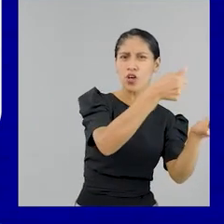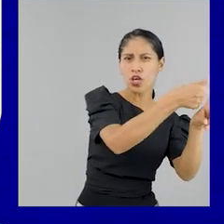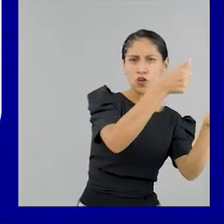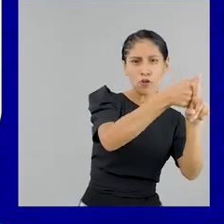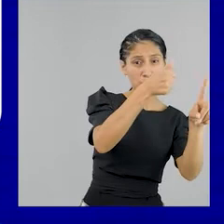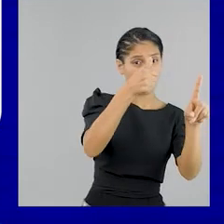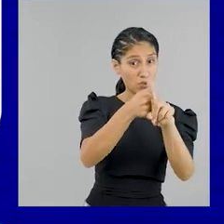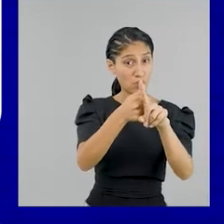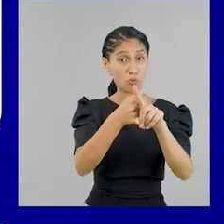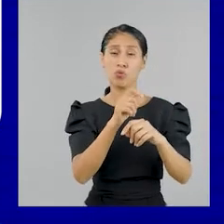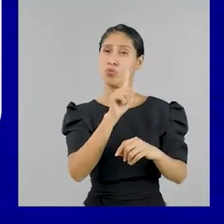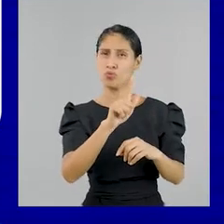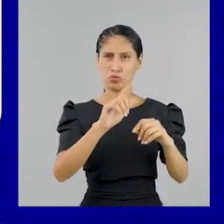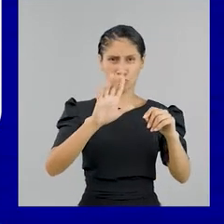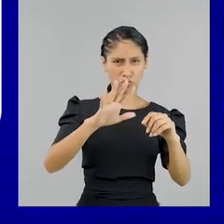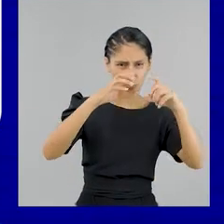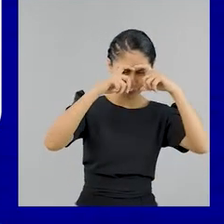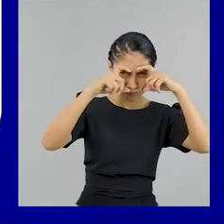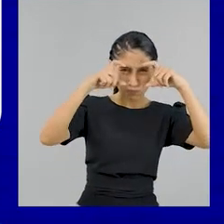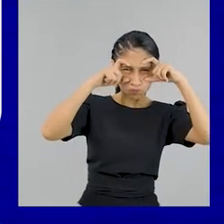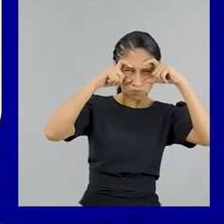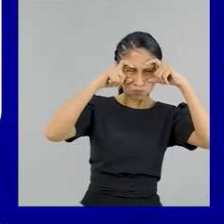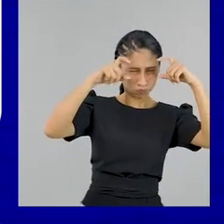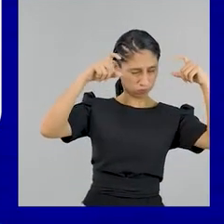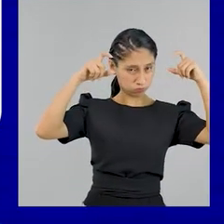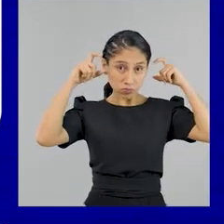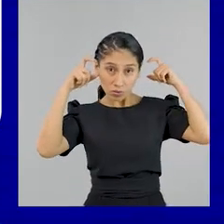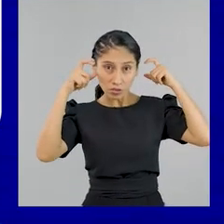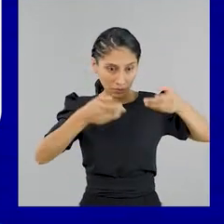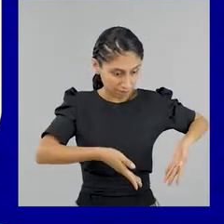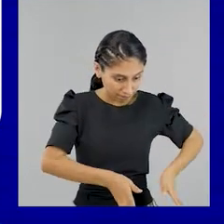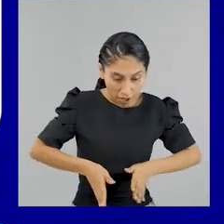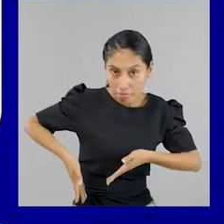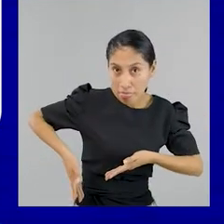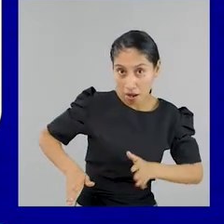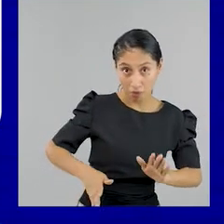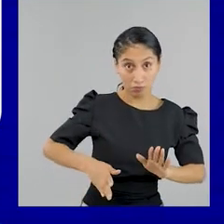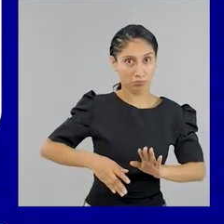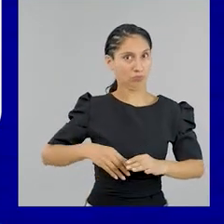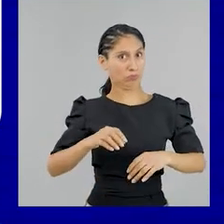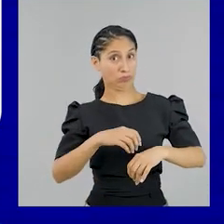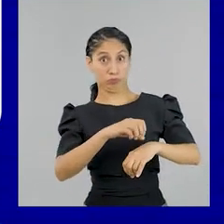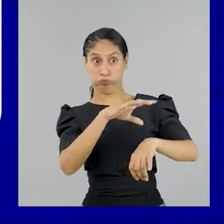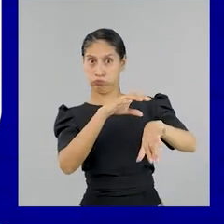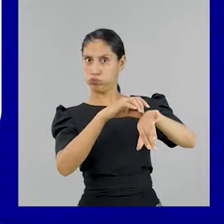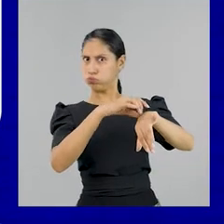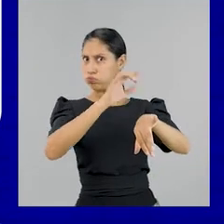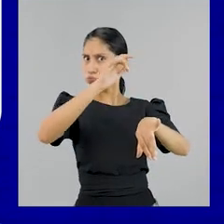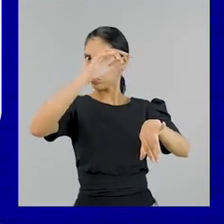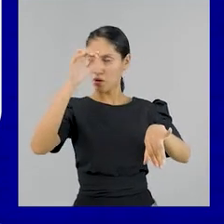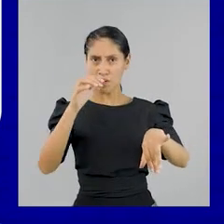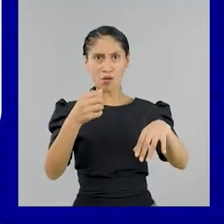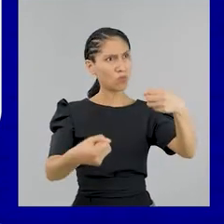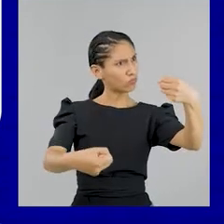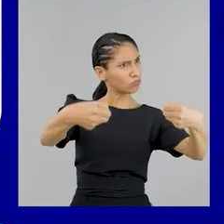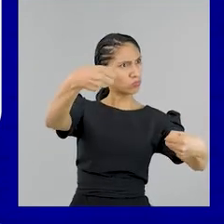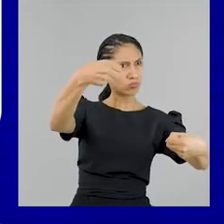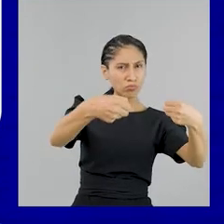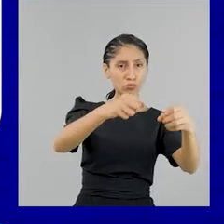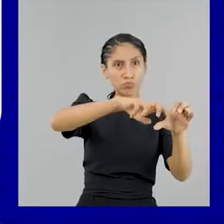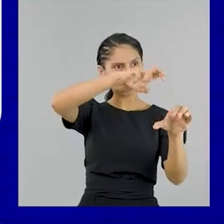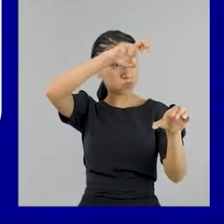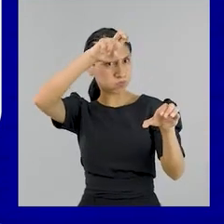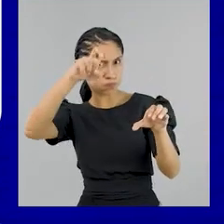cuando ellos, 5 gafas oscuras, pantalones de cuero, bajaban de la limusina alquilada, polarizada,